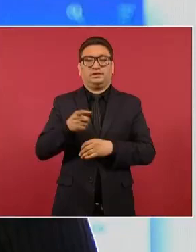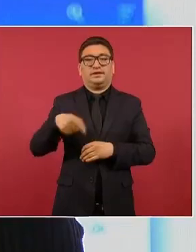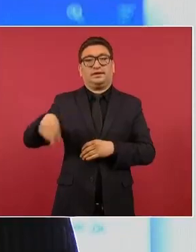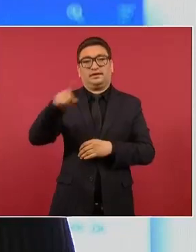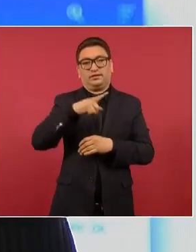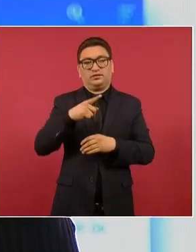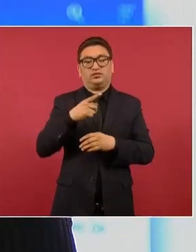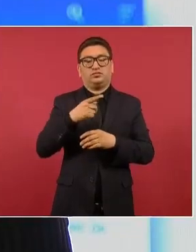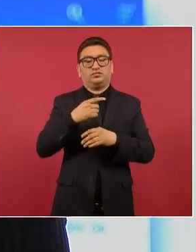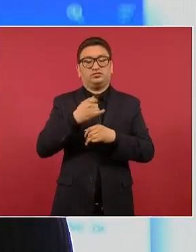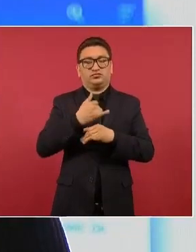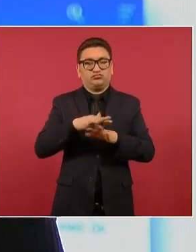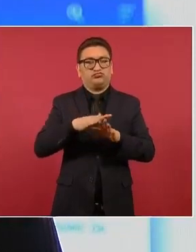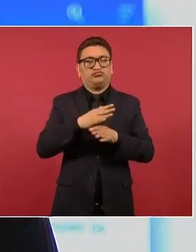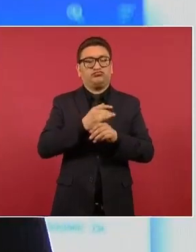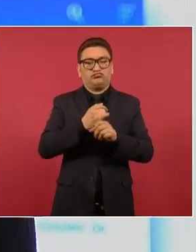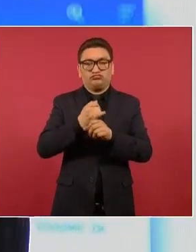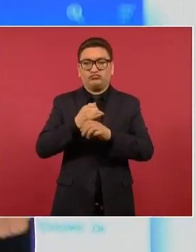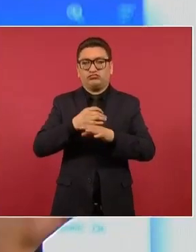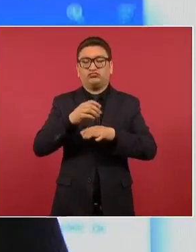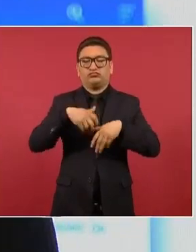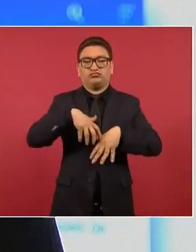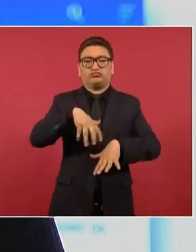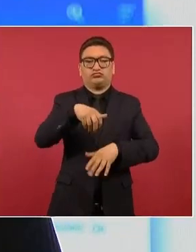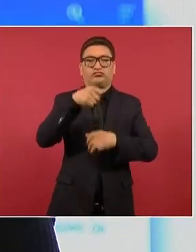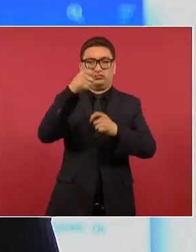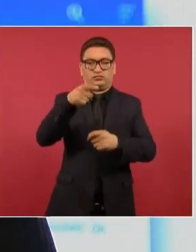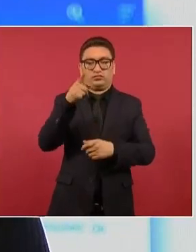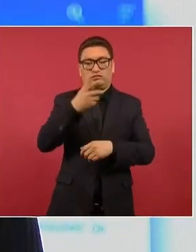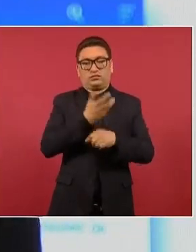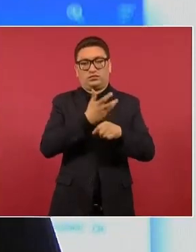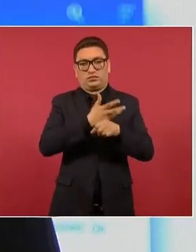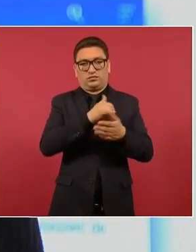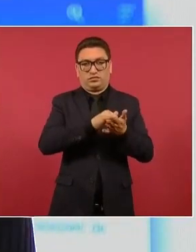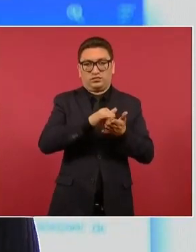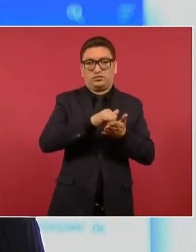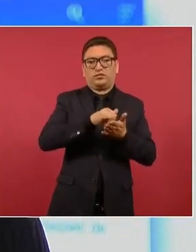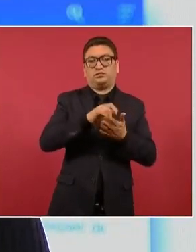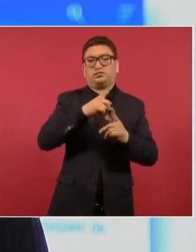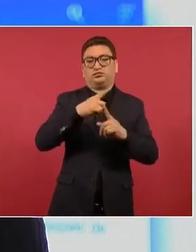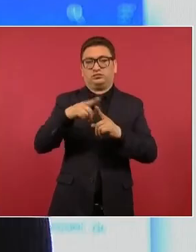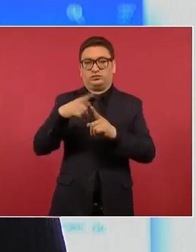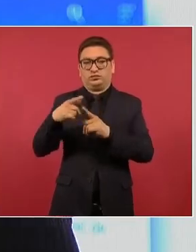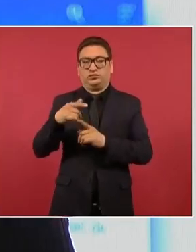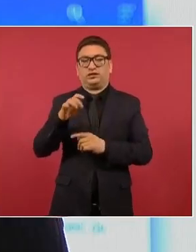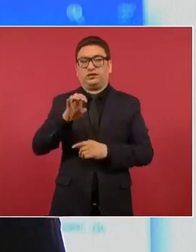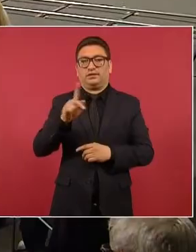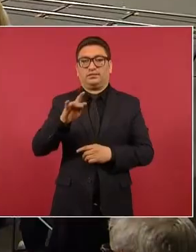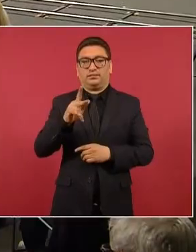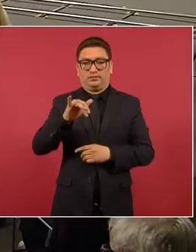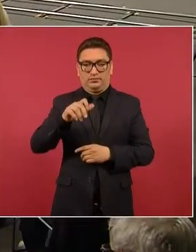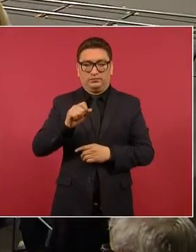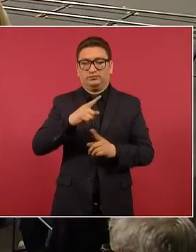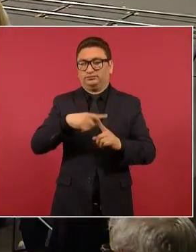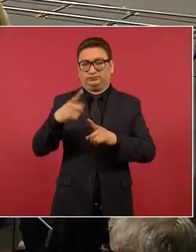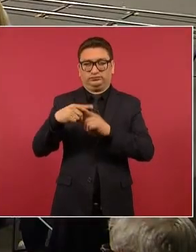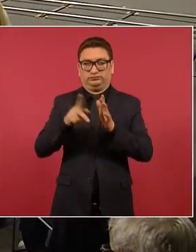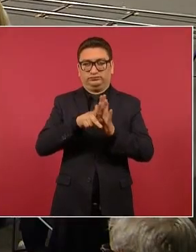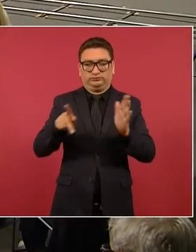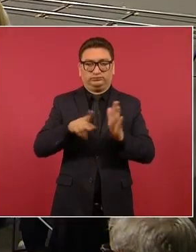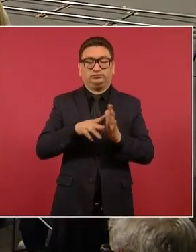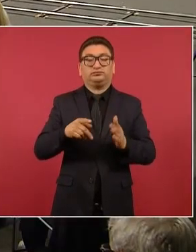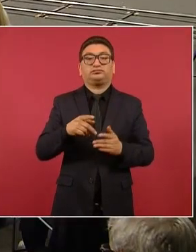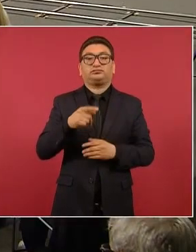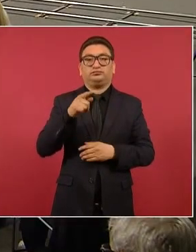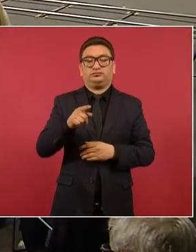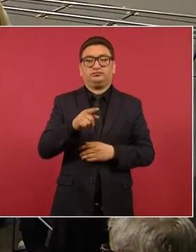recogieron notas sobre la manifestación, desde el New York Times hasta The Guardian y El País, pero solo The